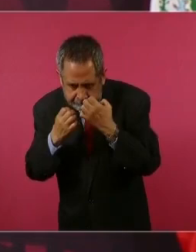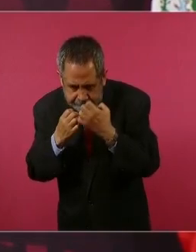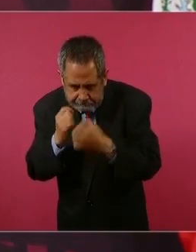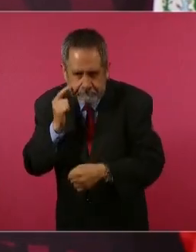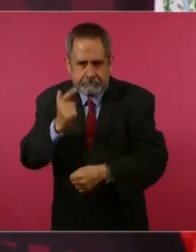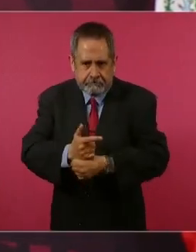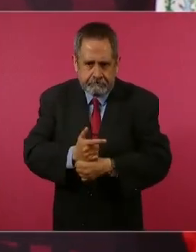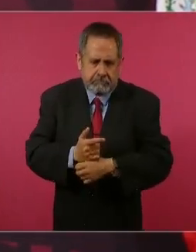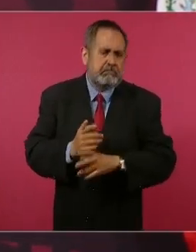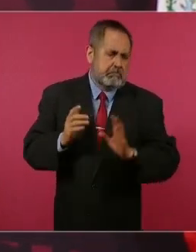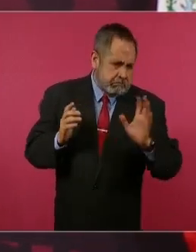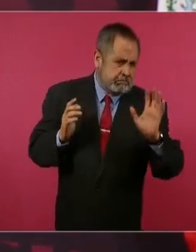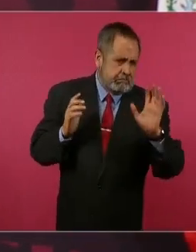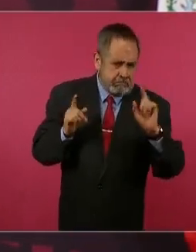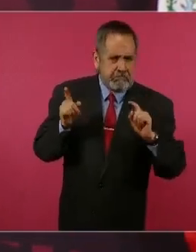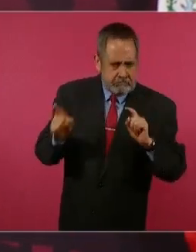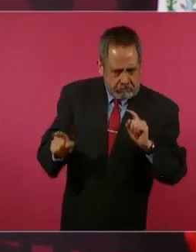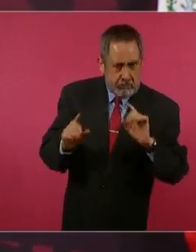o